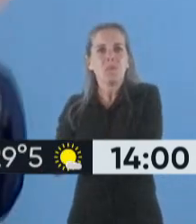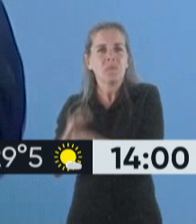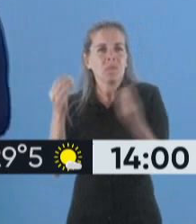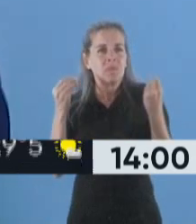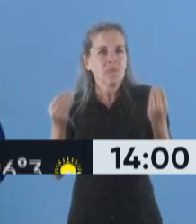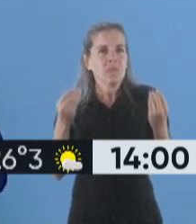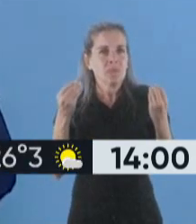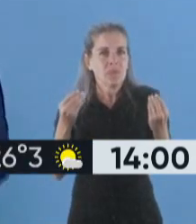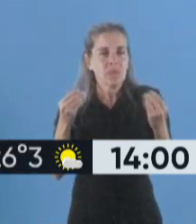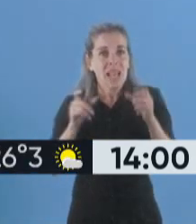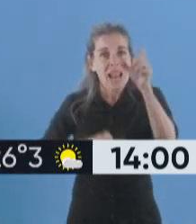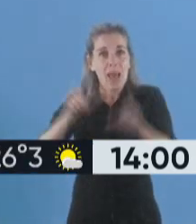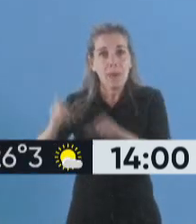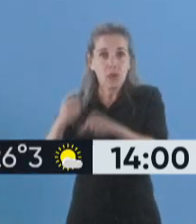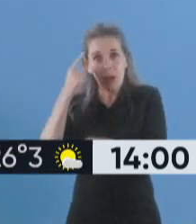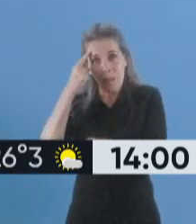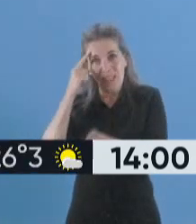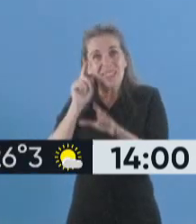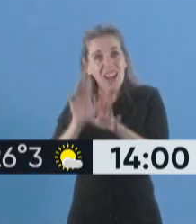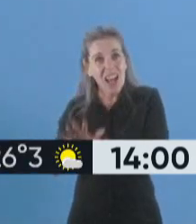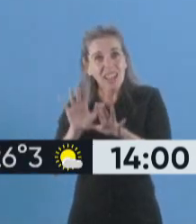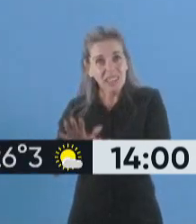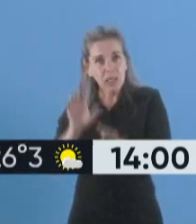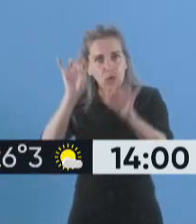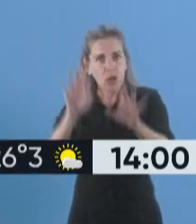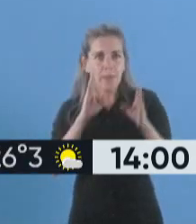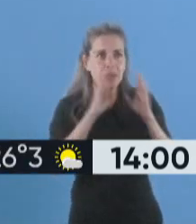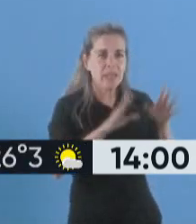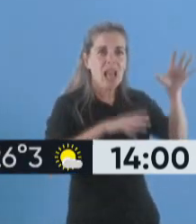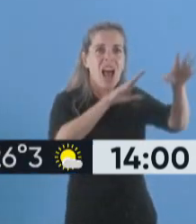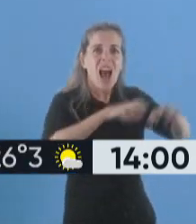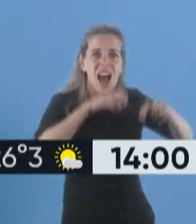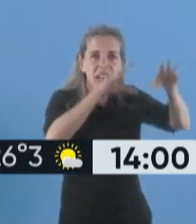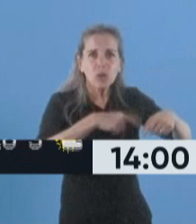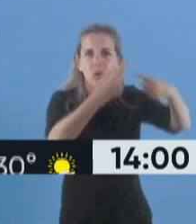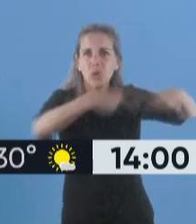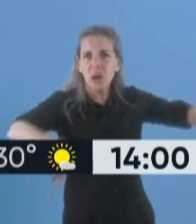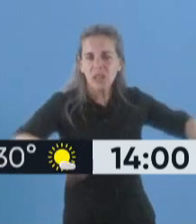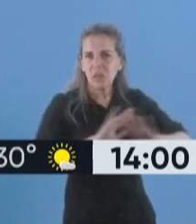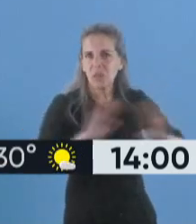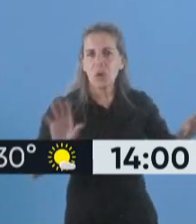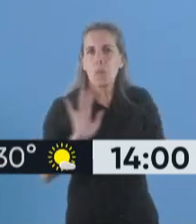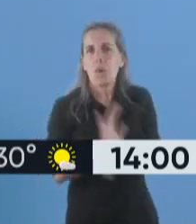Y quienes así piensan, lo único que hacen es condenar a la Argentina a la postración.